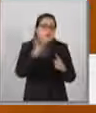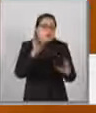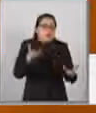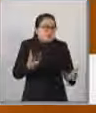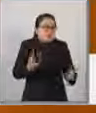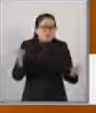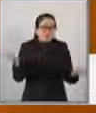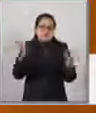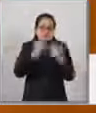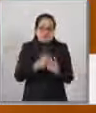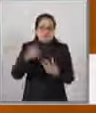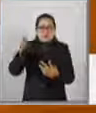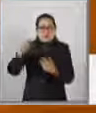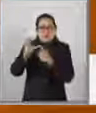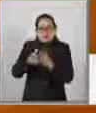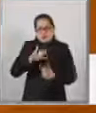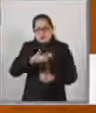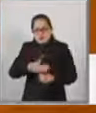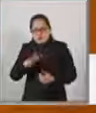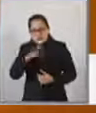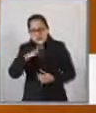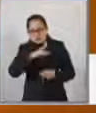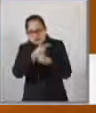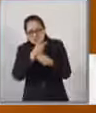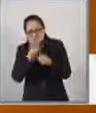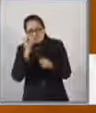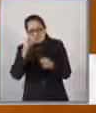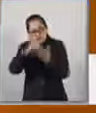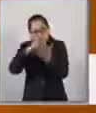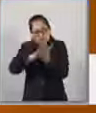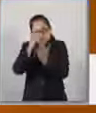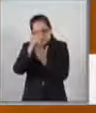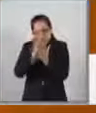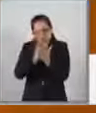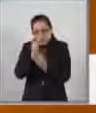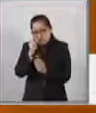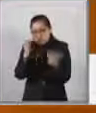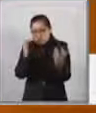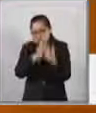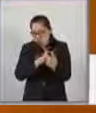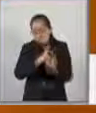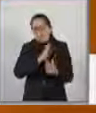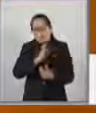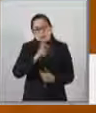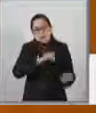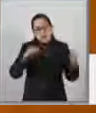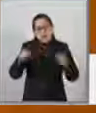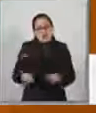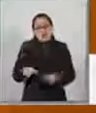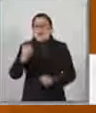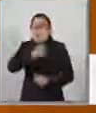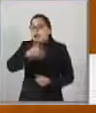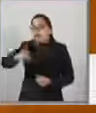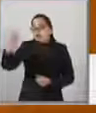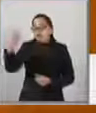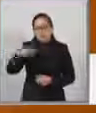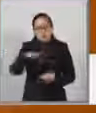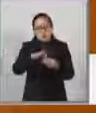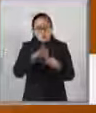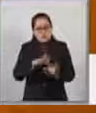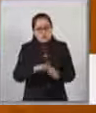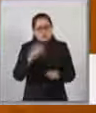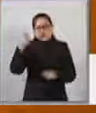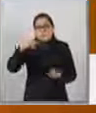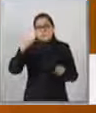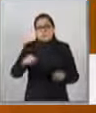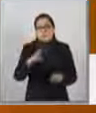haga la Comisión de Justicia. Esto ya dependerá del voto muy particular que se emita desde la